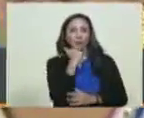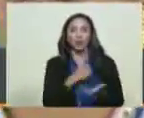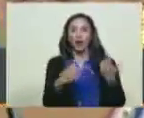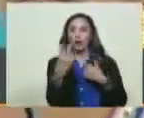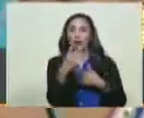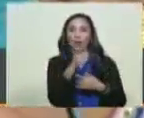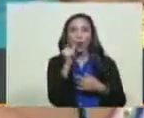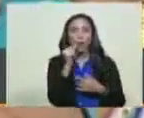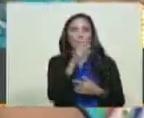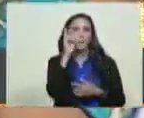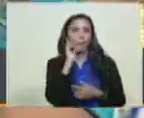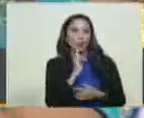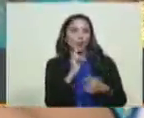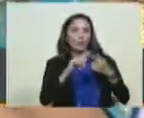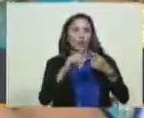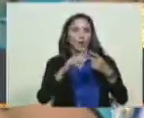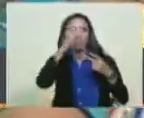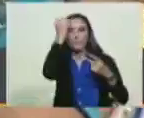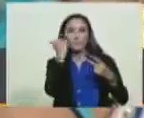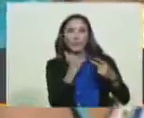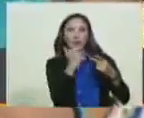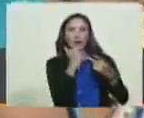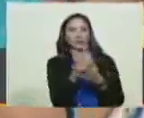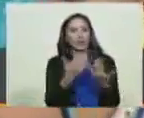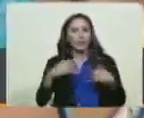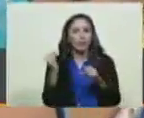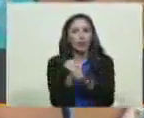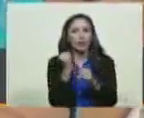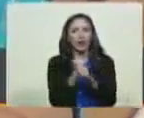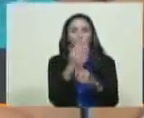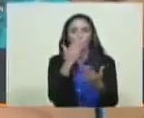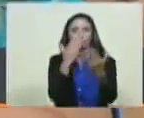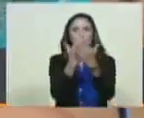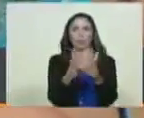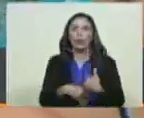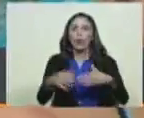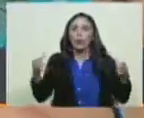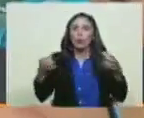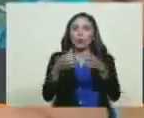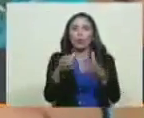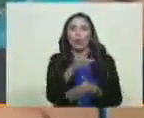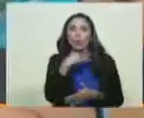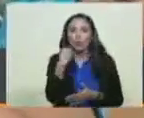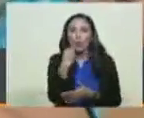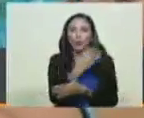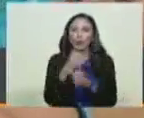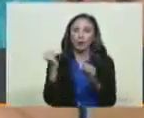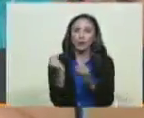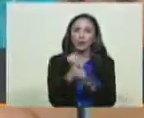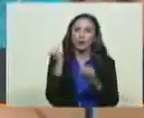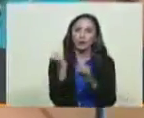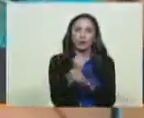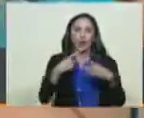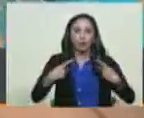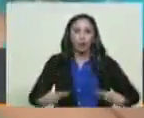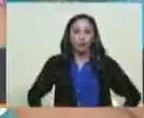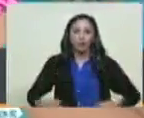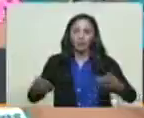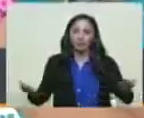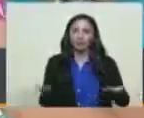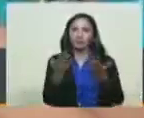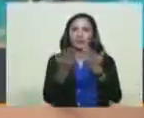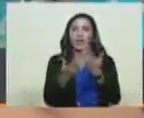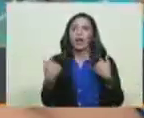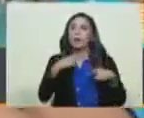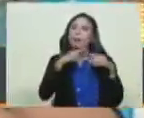historia bolívar miranda que cumplimos aquí está la generación por la que ustedes dieron la vida por la que derramaron